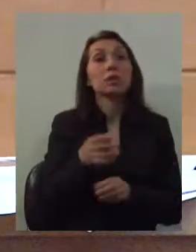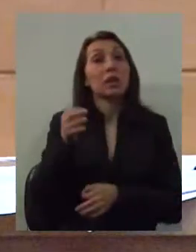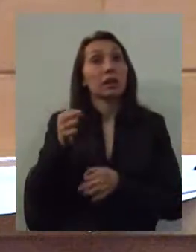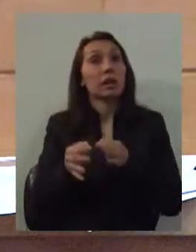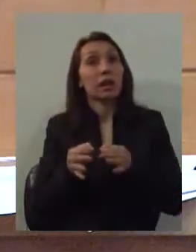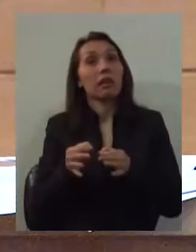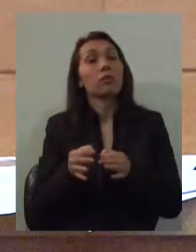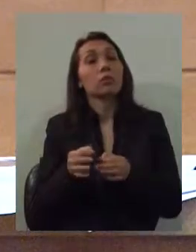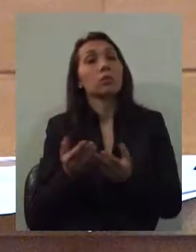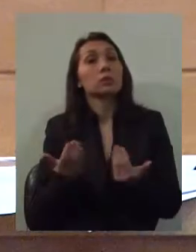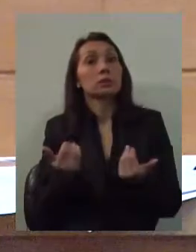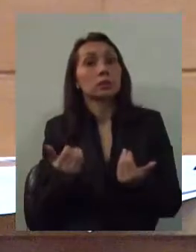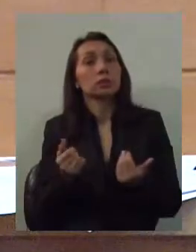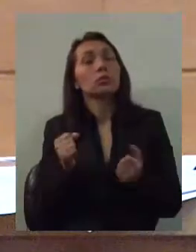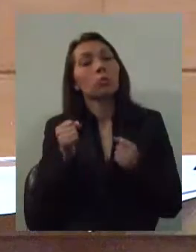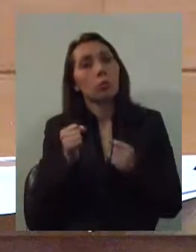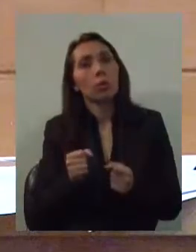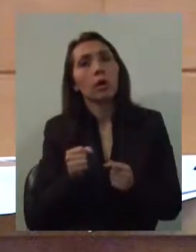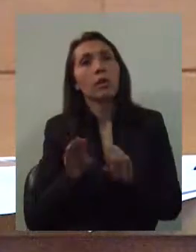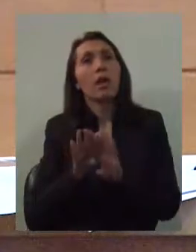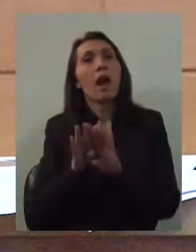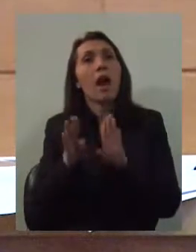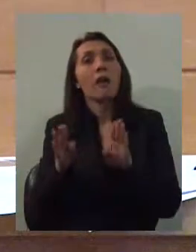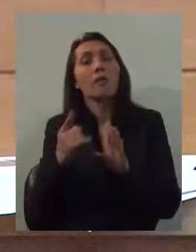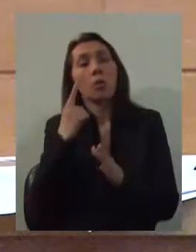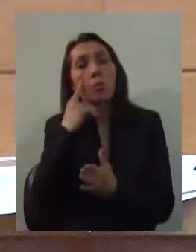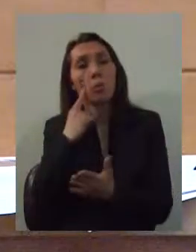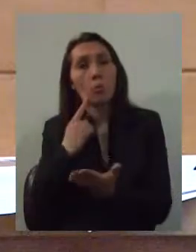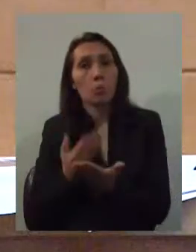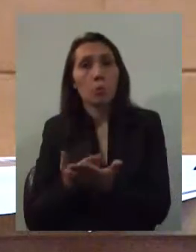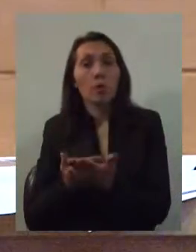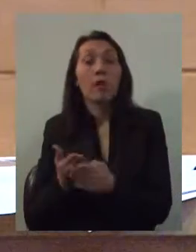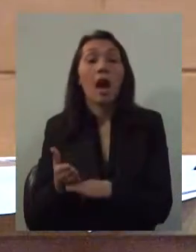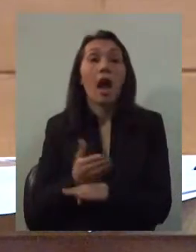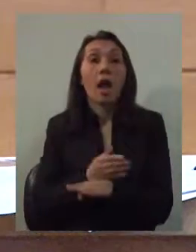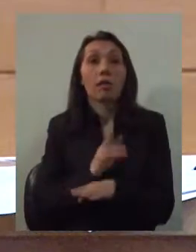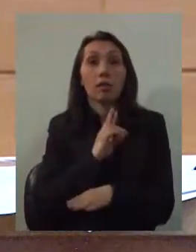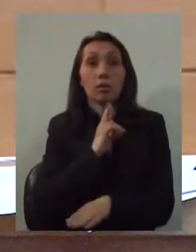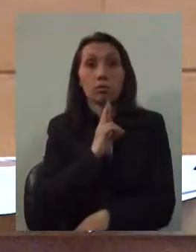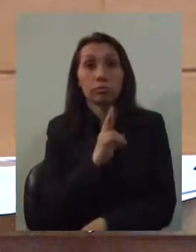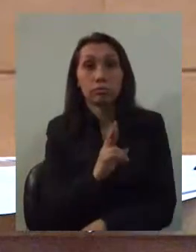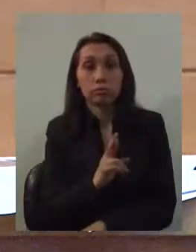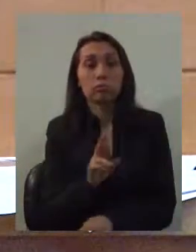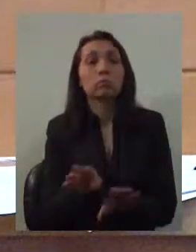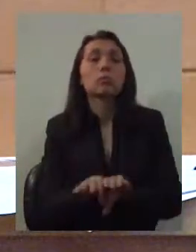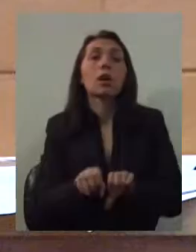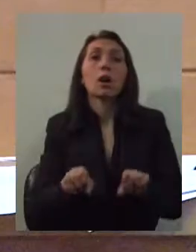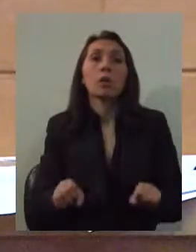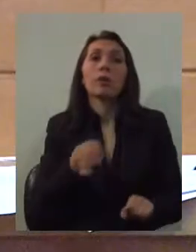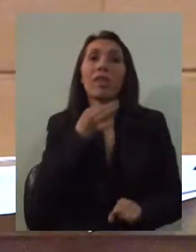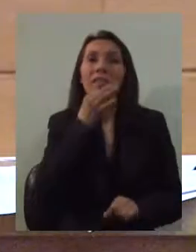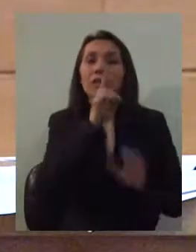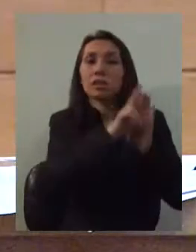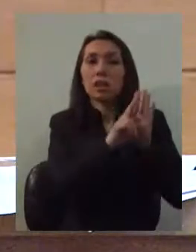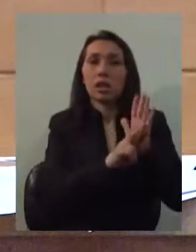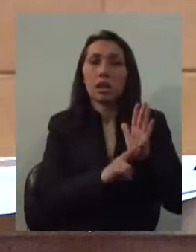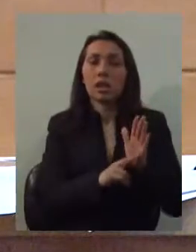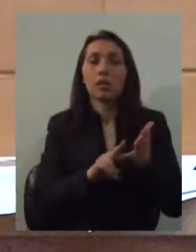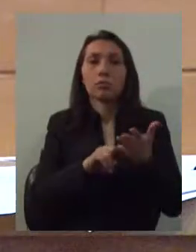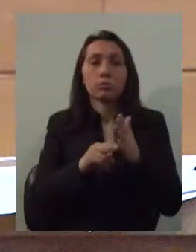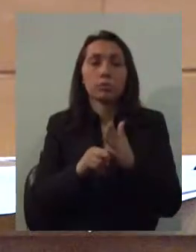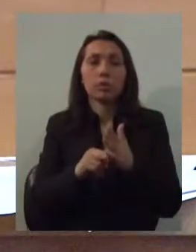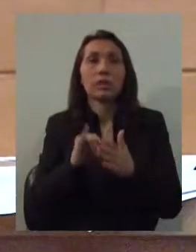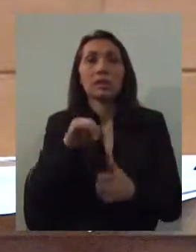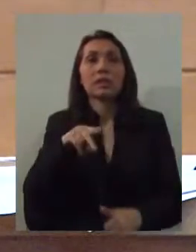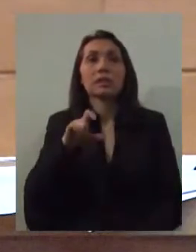Si el tribunal lo estima necesario, puede incluso abrir un término de prueba antes de resolver, conforme lo establecen las reglas de los incidentes. Es un